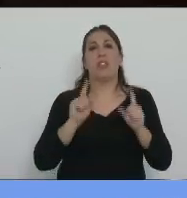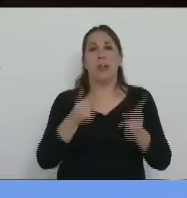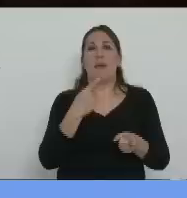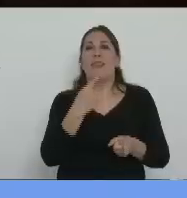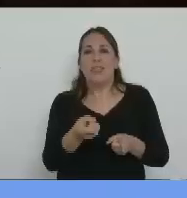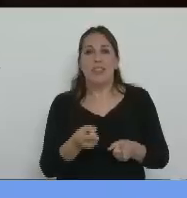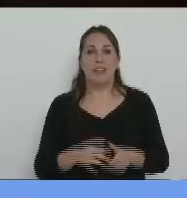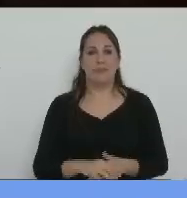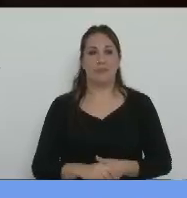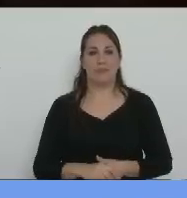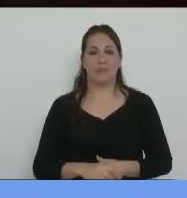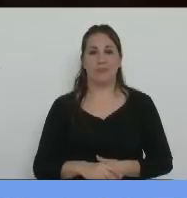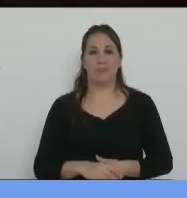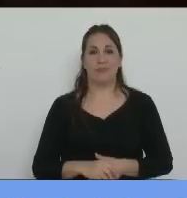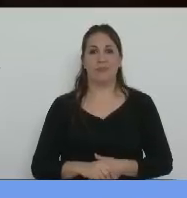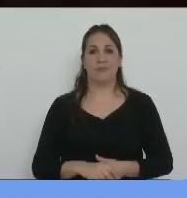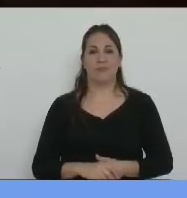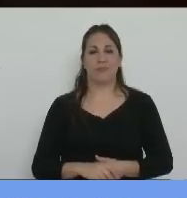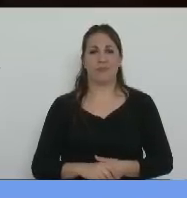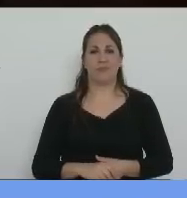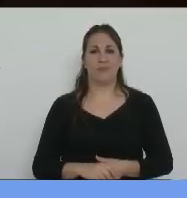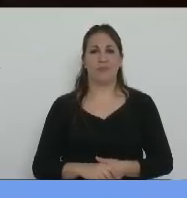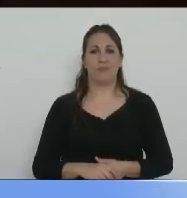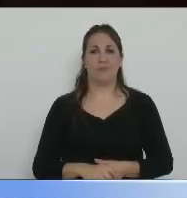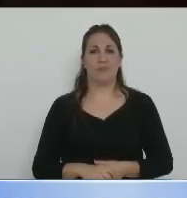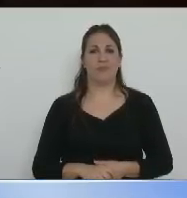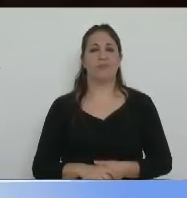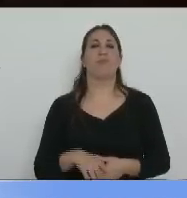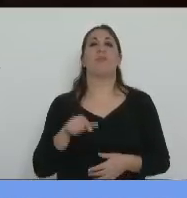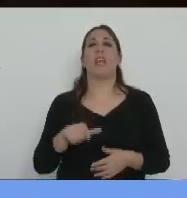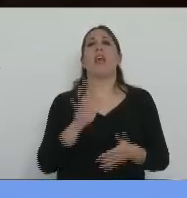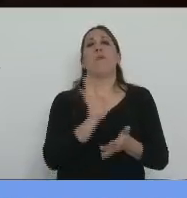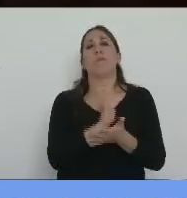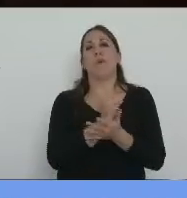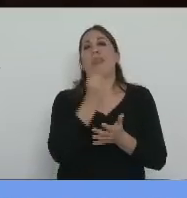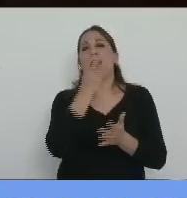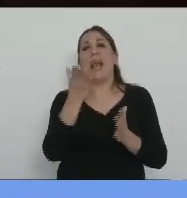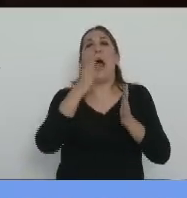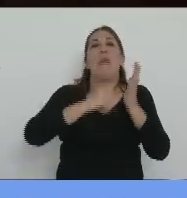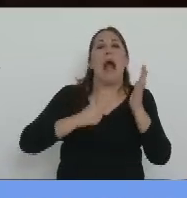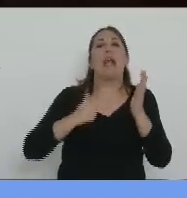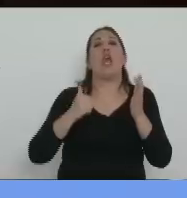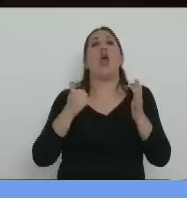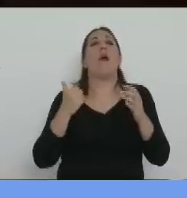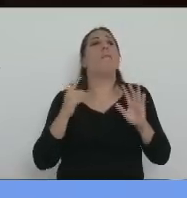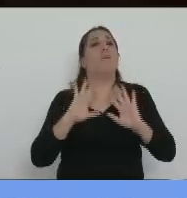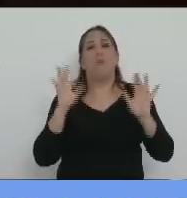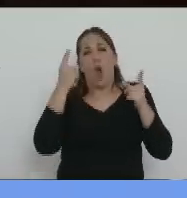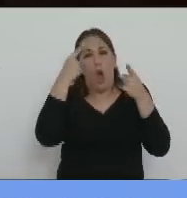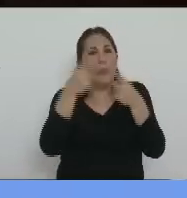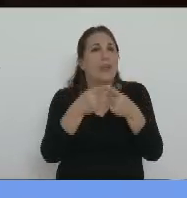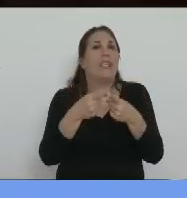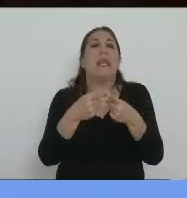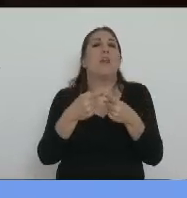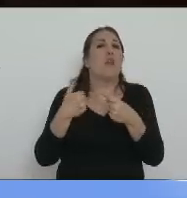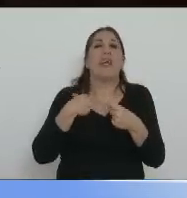que lo que era un blanqueo que era va para beneficiar el objetivo nuestro sacarlo encima